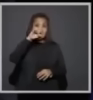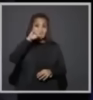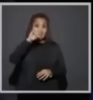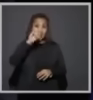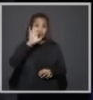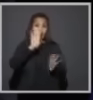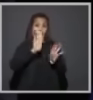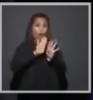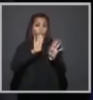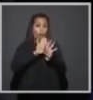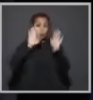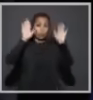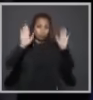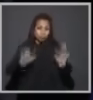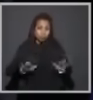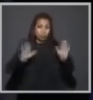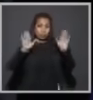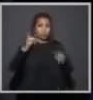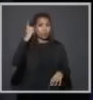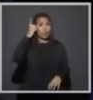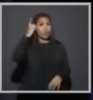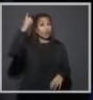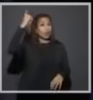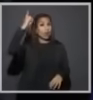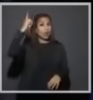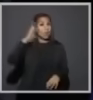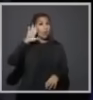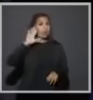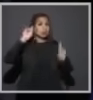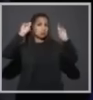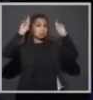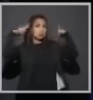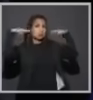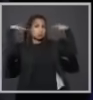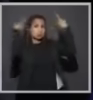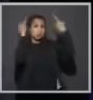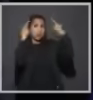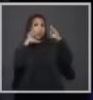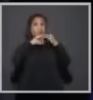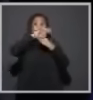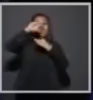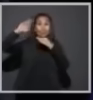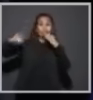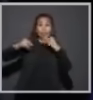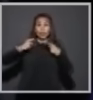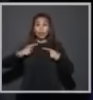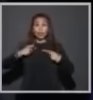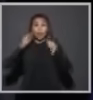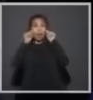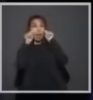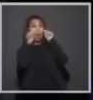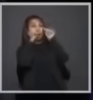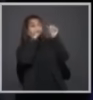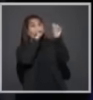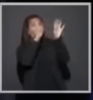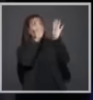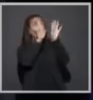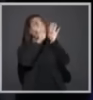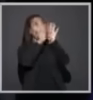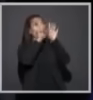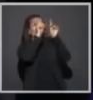Villegas, monarquías sexenales. Entonces, el comportamiento del presidente es muy